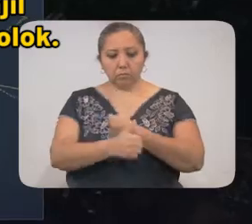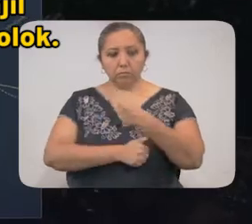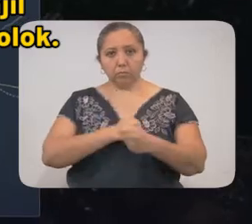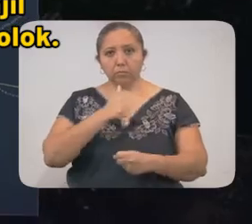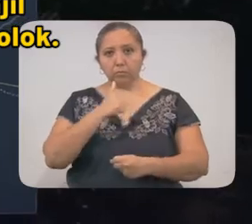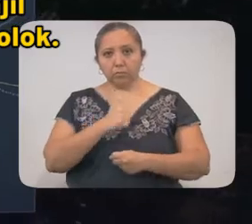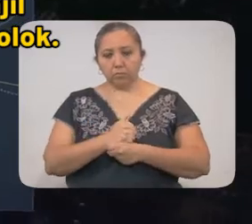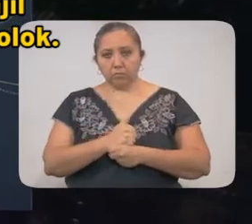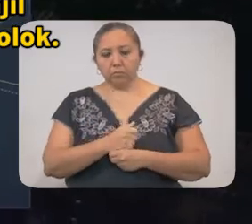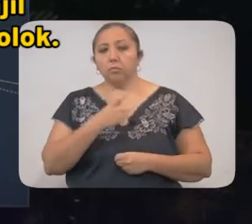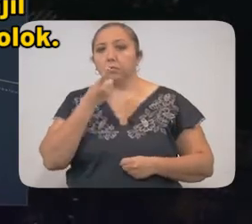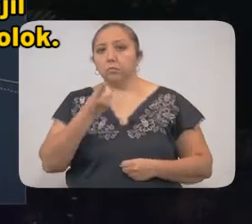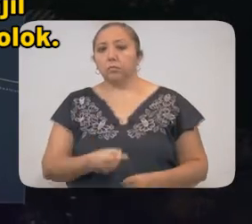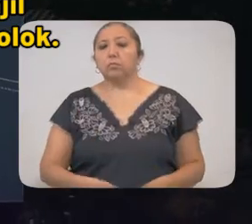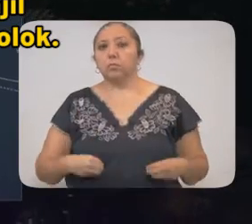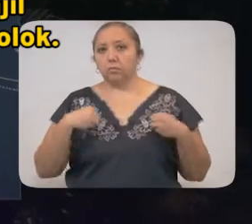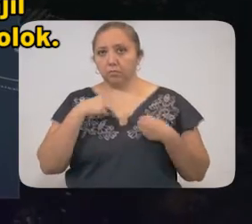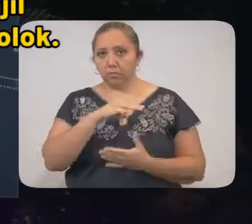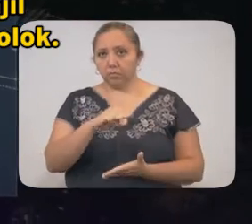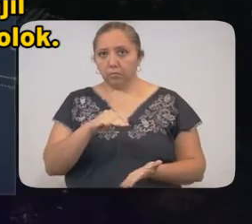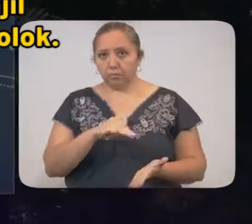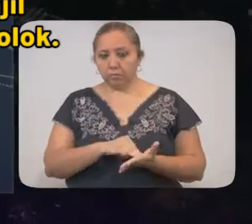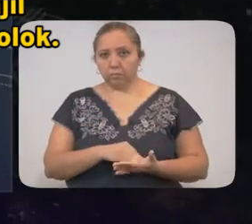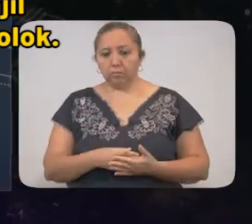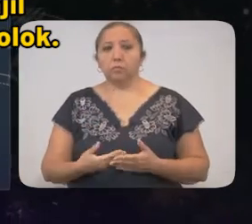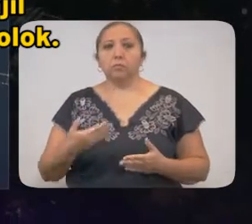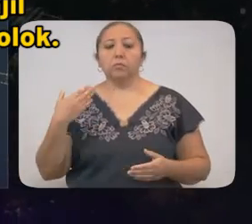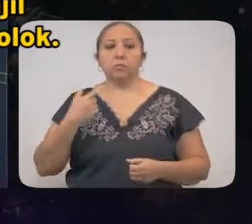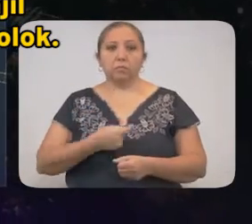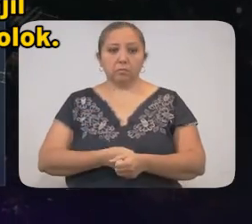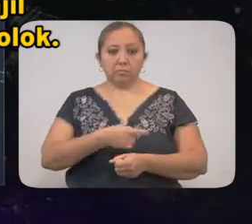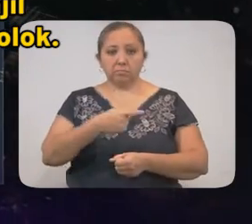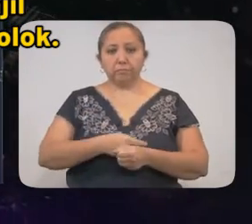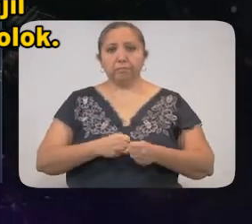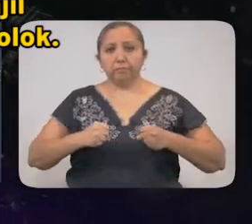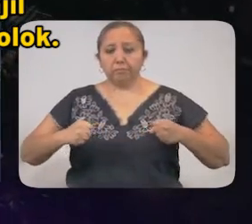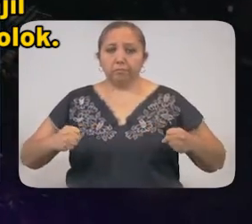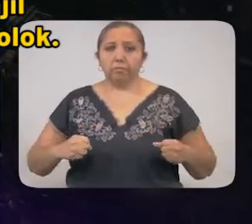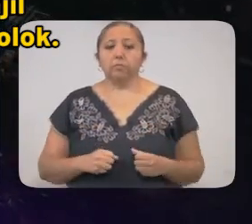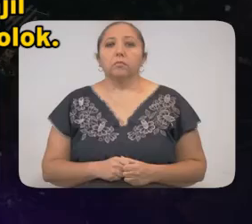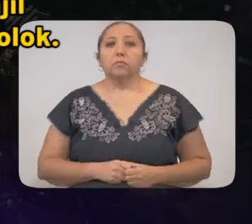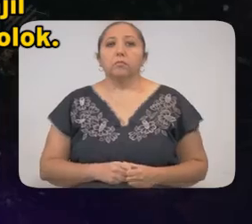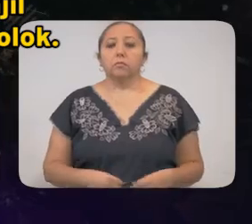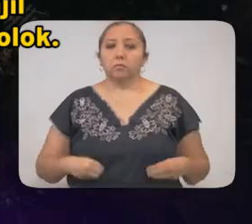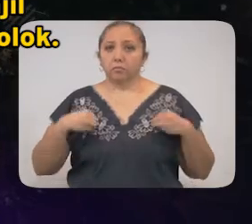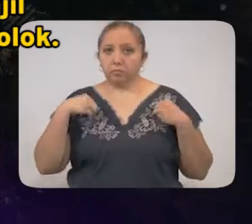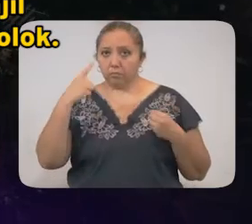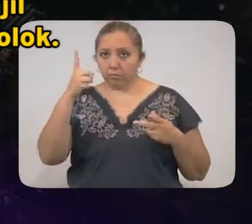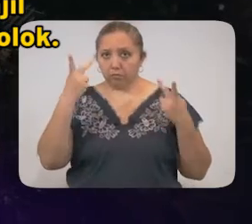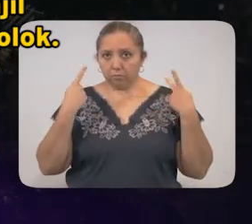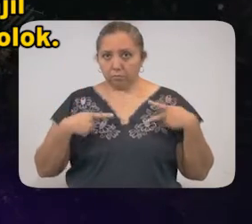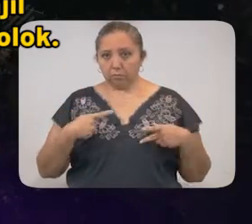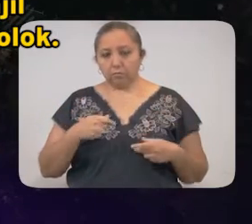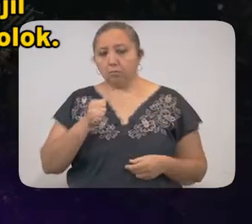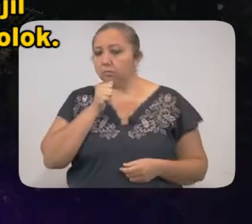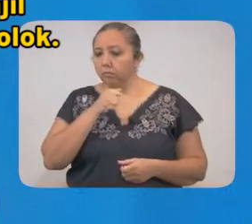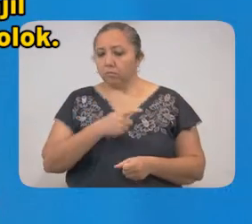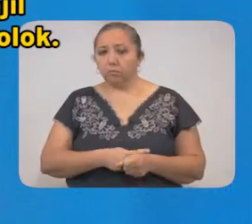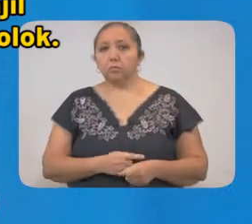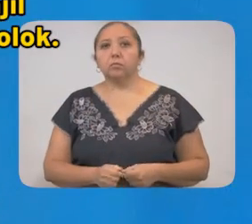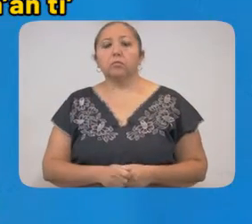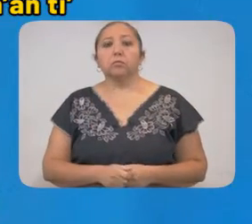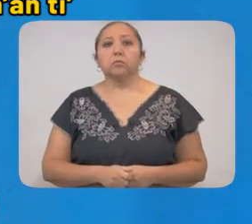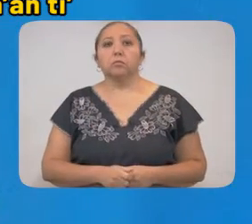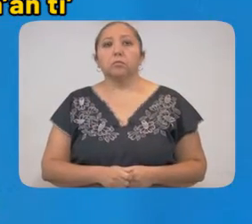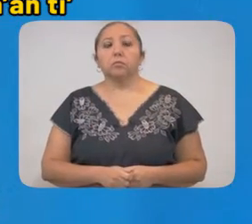edad, originario y residente de Mérida, con antecedentes de hipertensión y obesidad. Vivía con una persona que no presenta